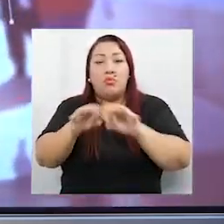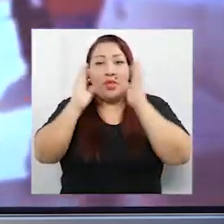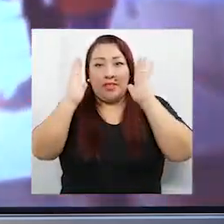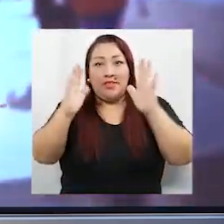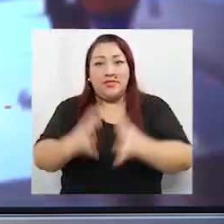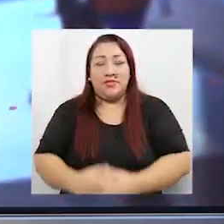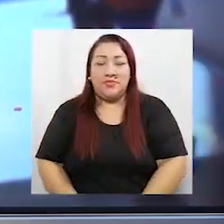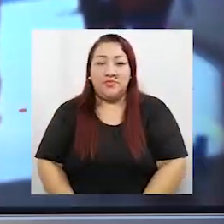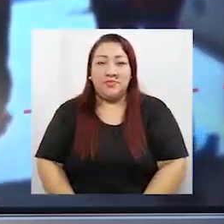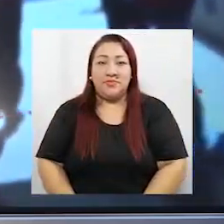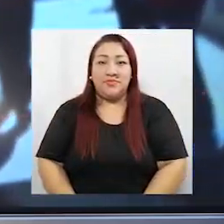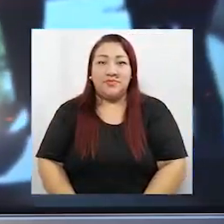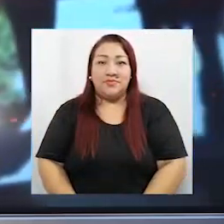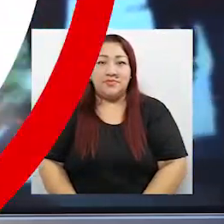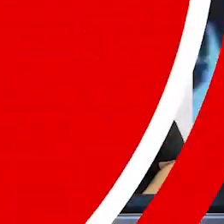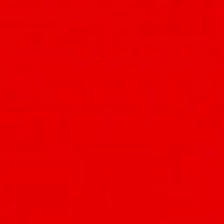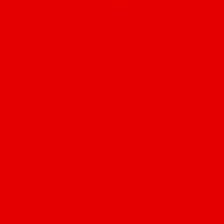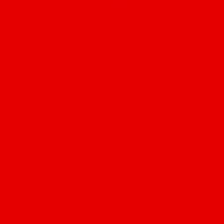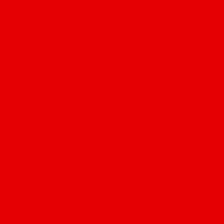una adecuada atención.